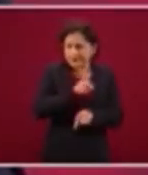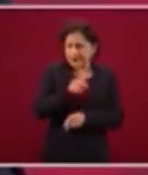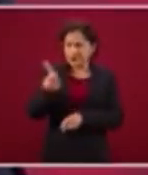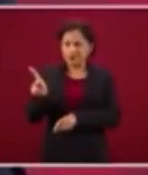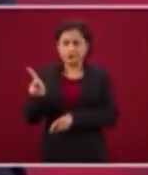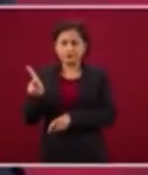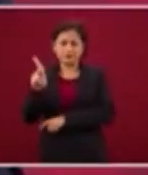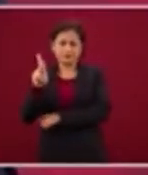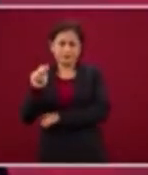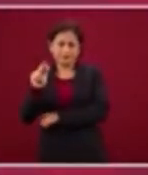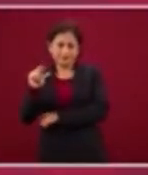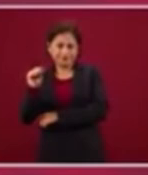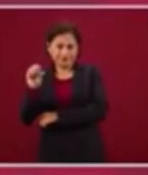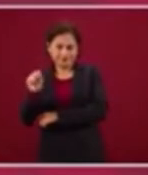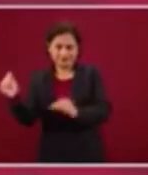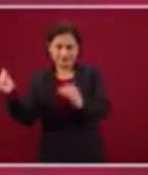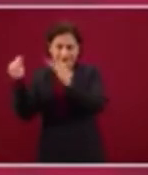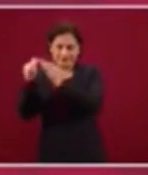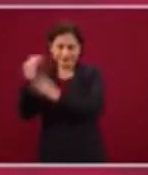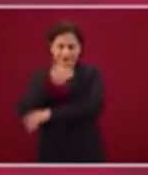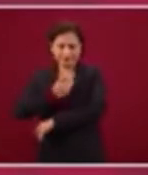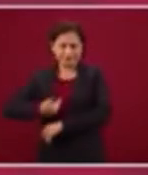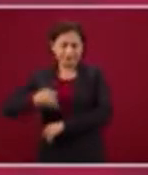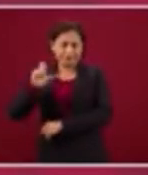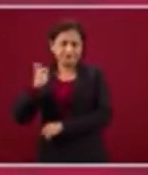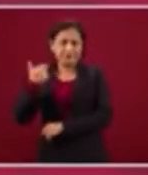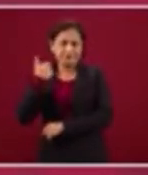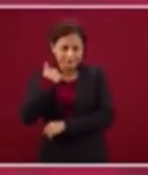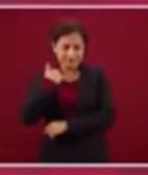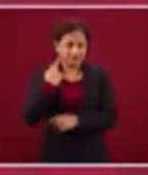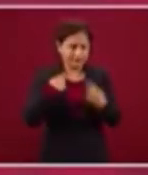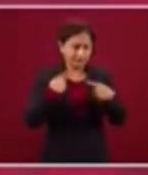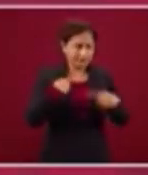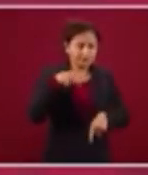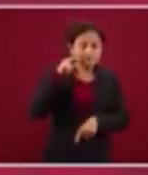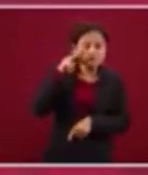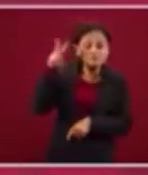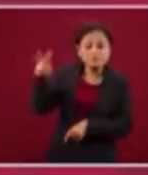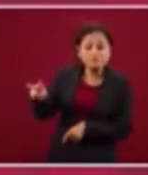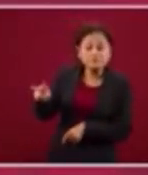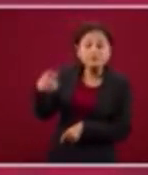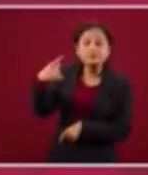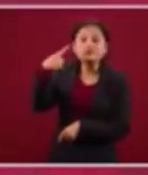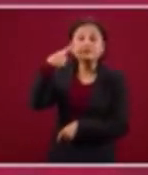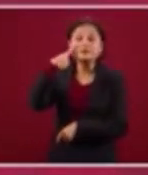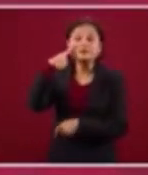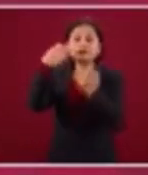que vaya la gente, porque para que nunca, jamás